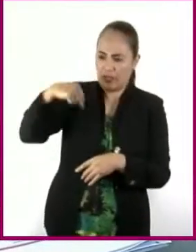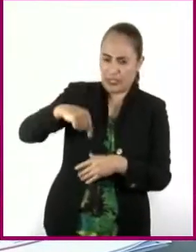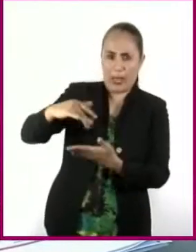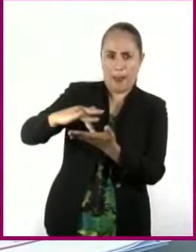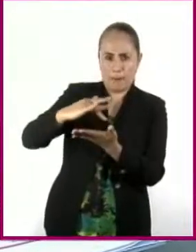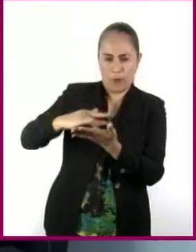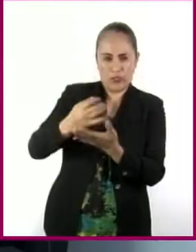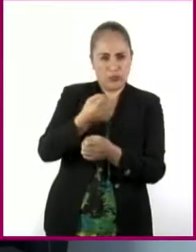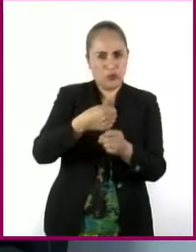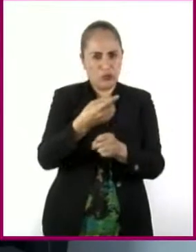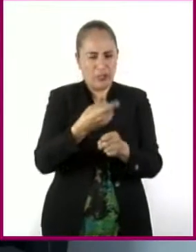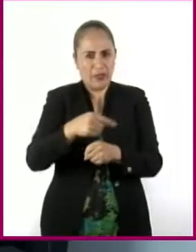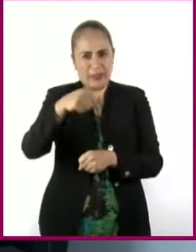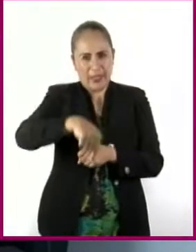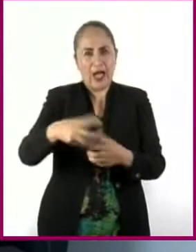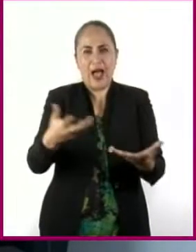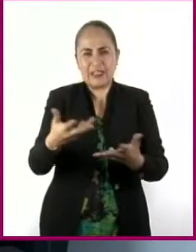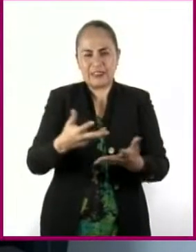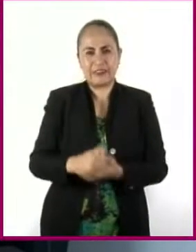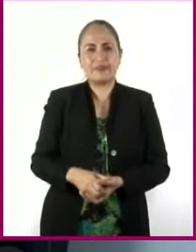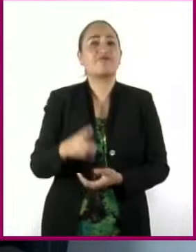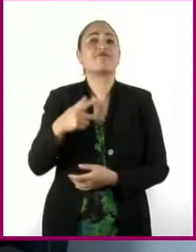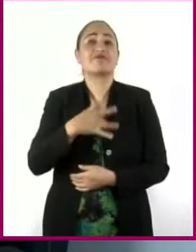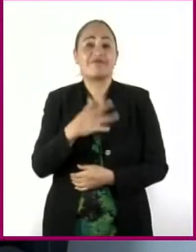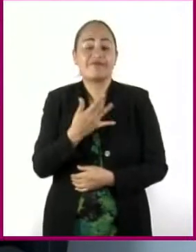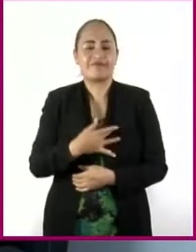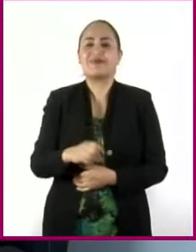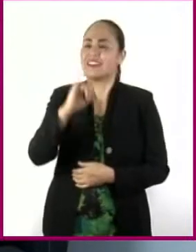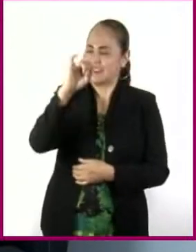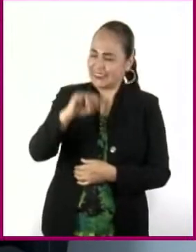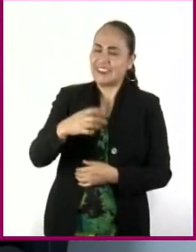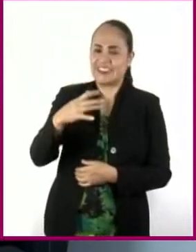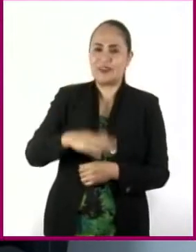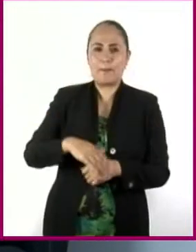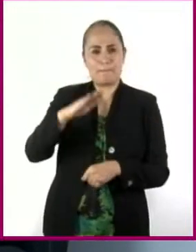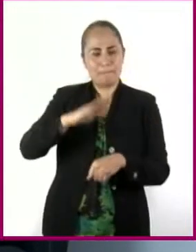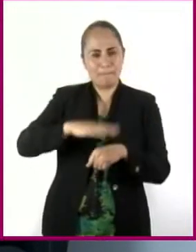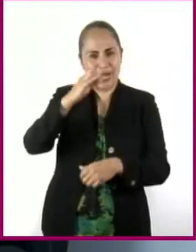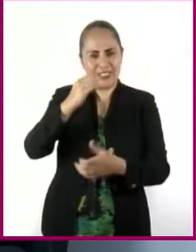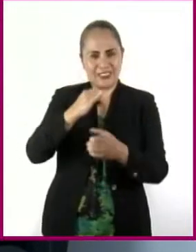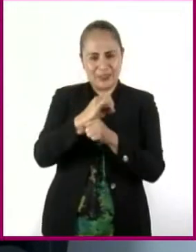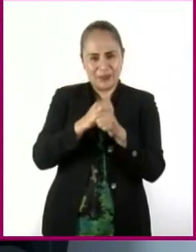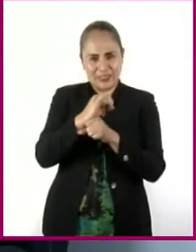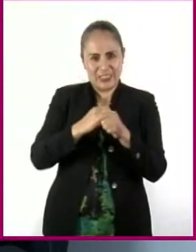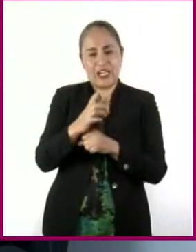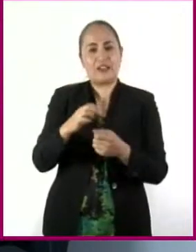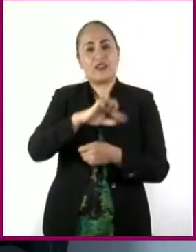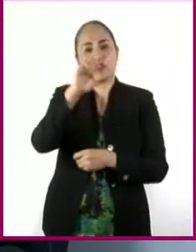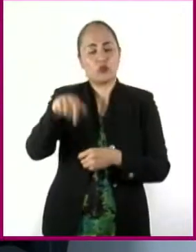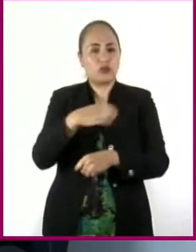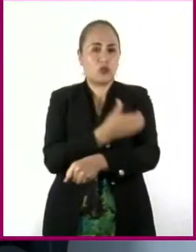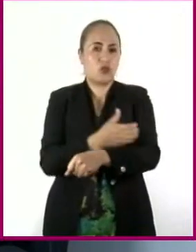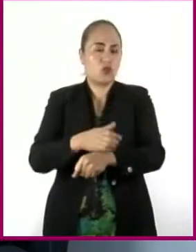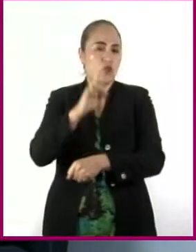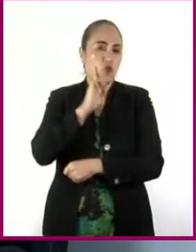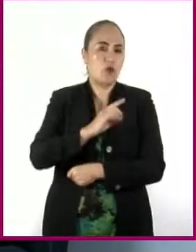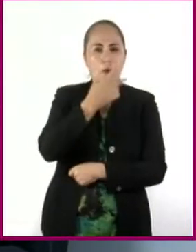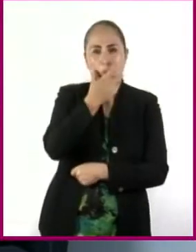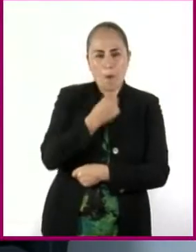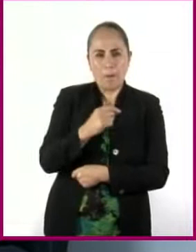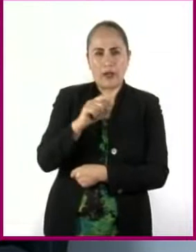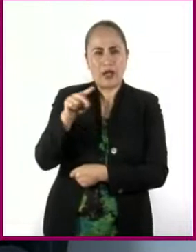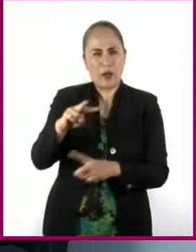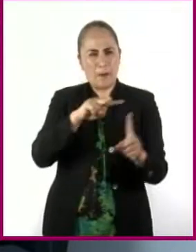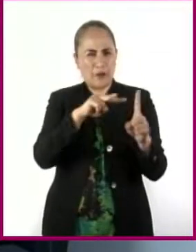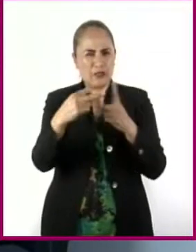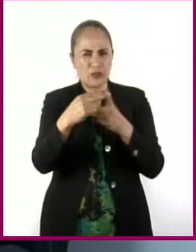¿Qué les parece? Sí, la verdad quiero saber más. Así podemos contribuir a nuestras compañeras y compañeros vean de manera diferente a